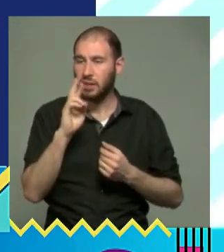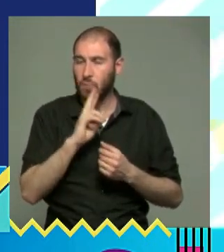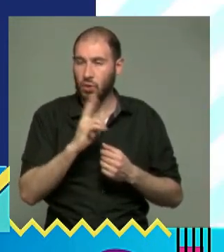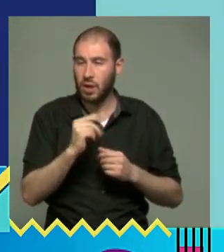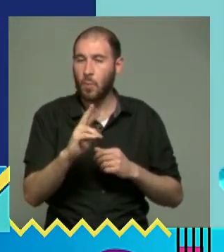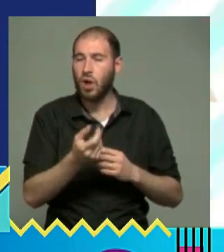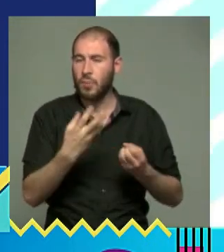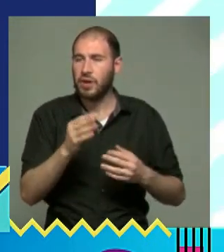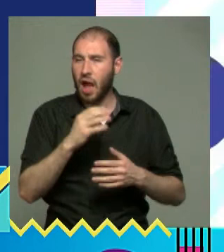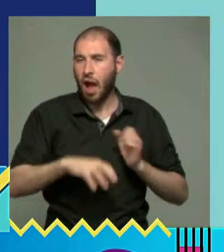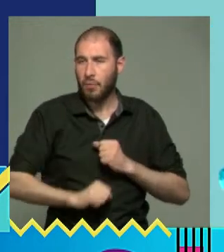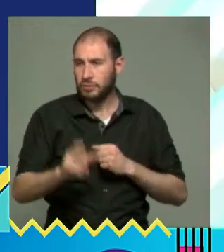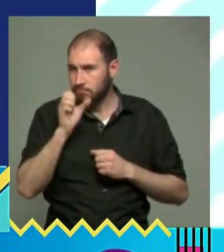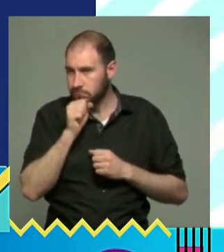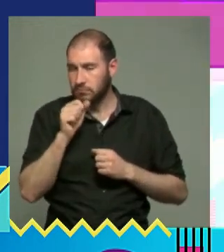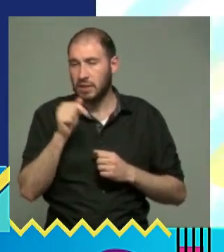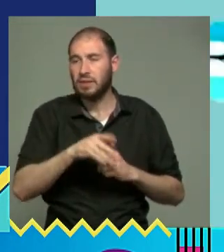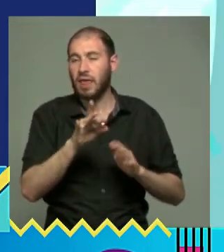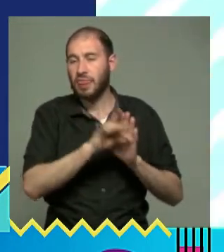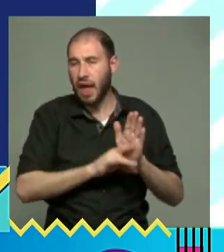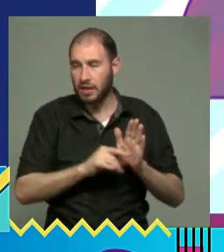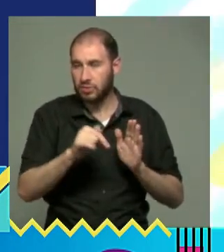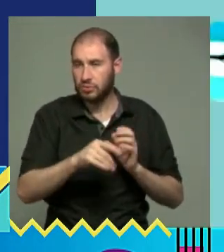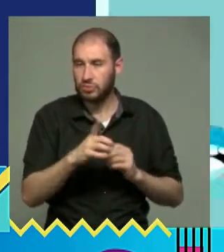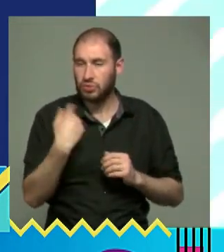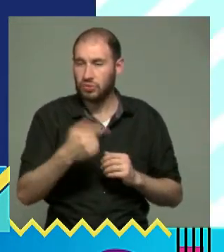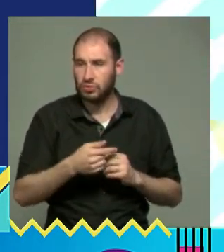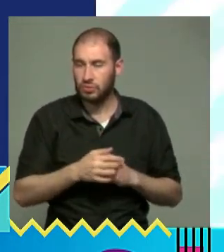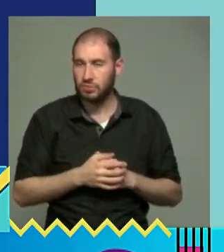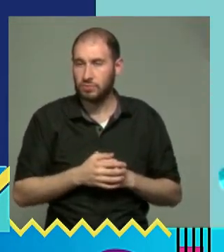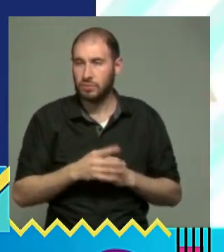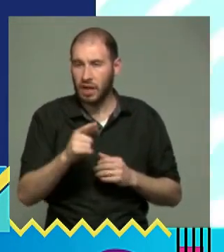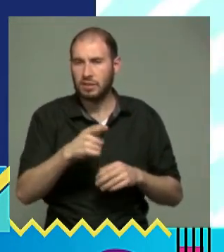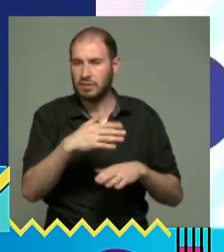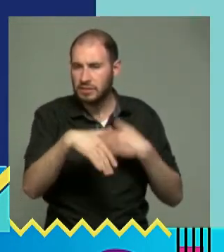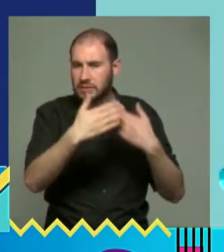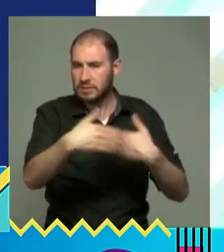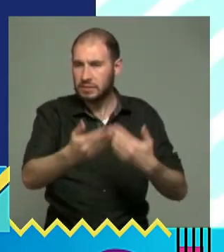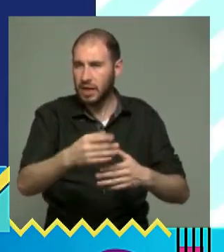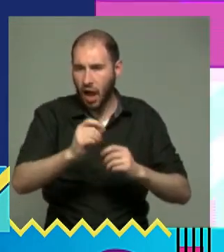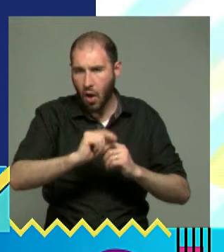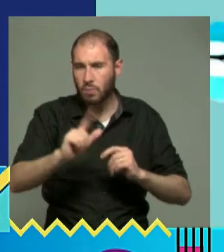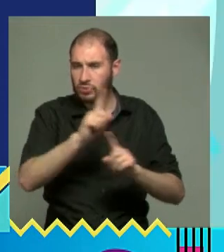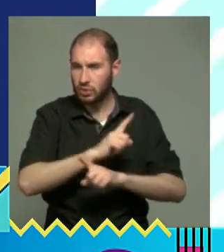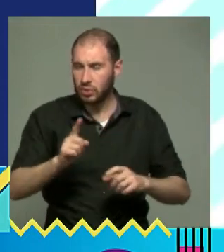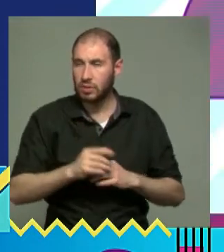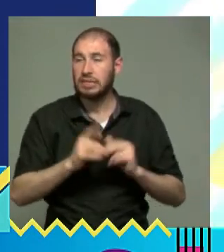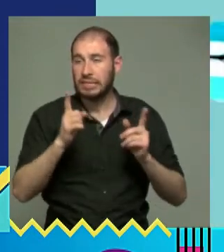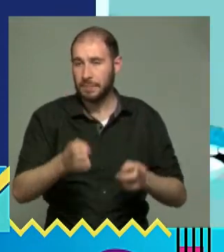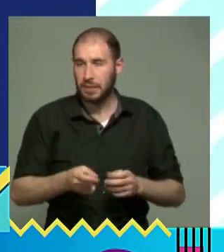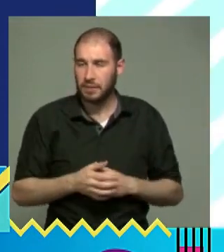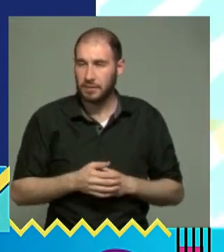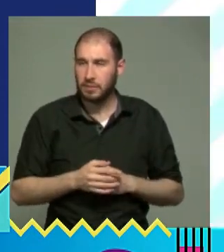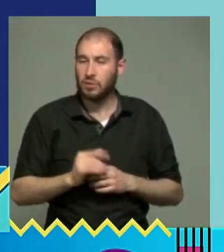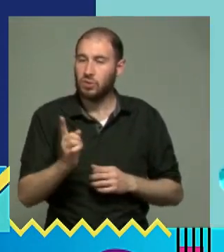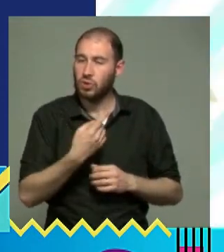por abortos clandestinos y eso es una cifra que nosotros no queremos que siga aumentando y que al mismo tiempo también